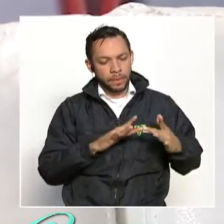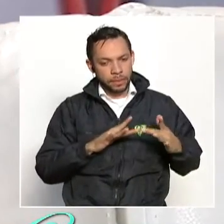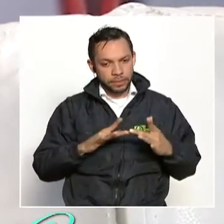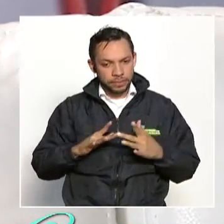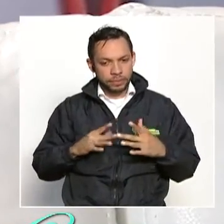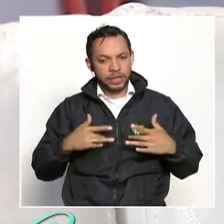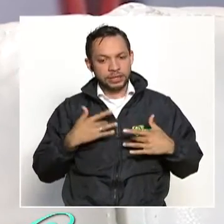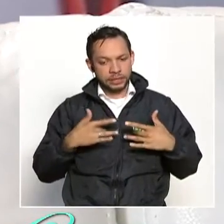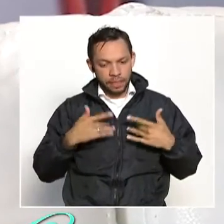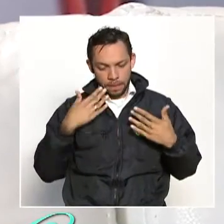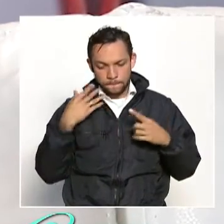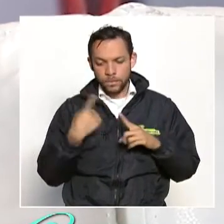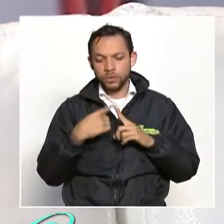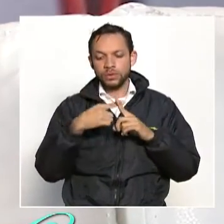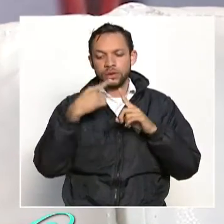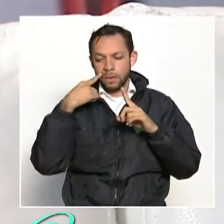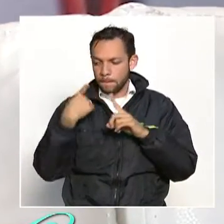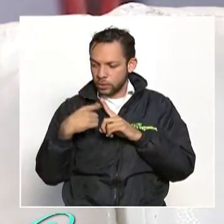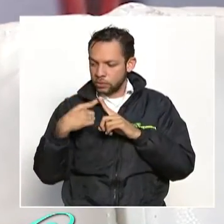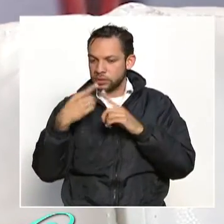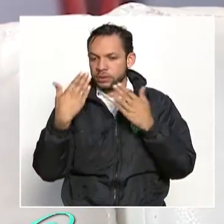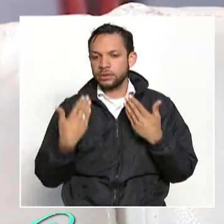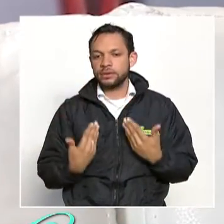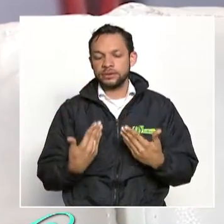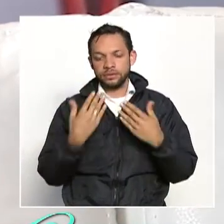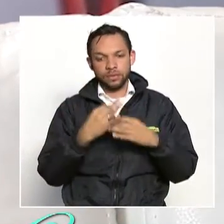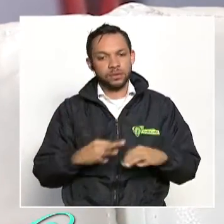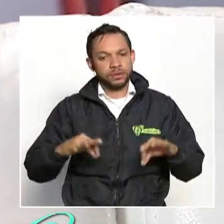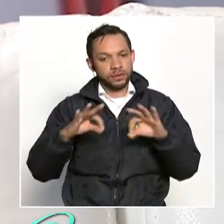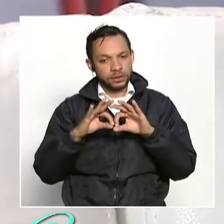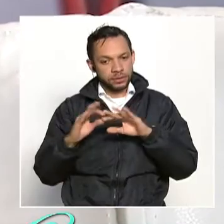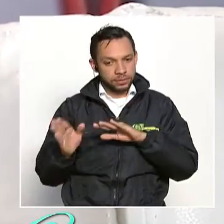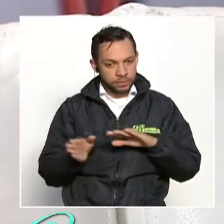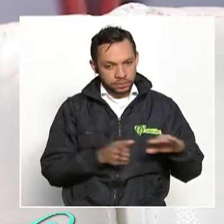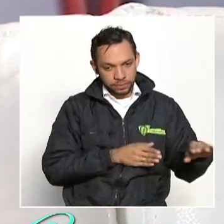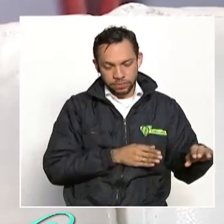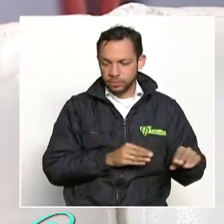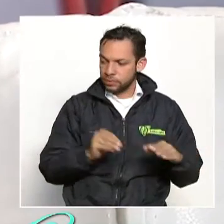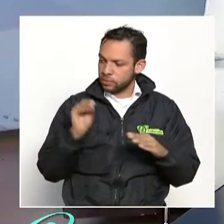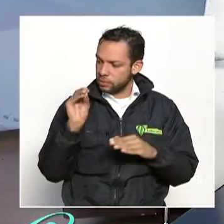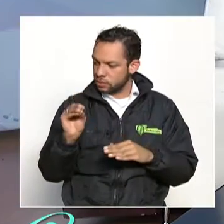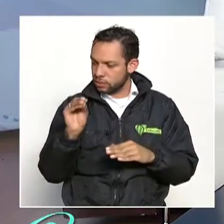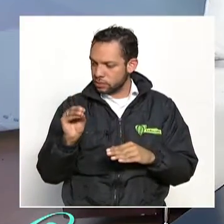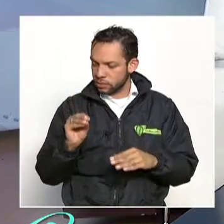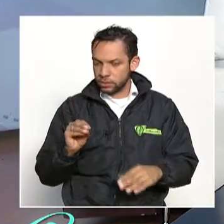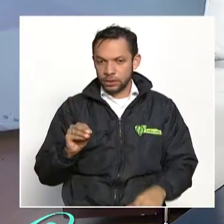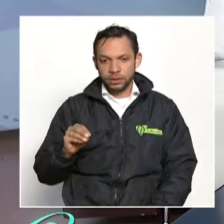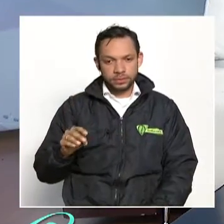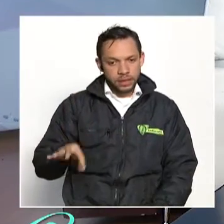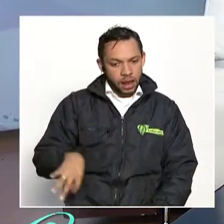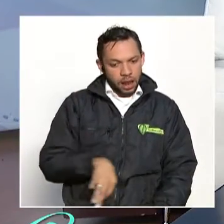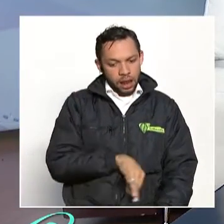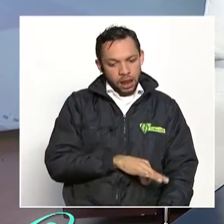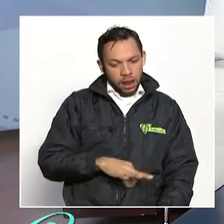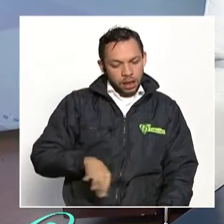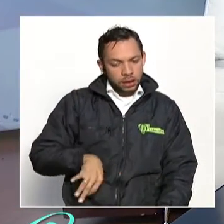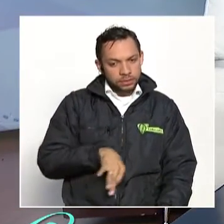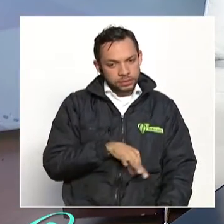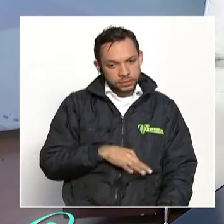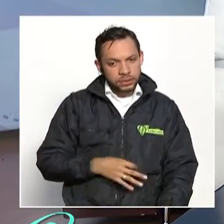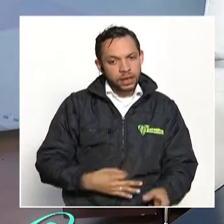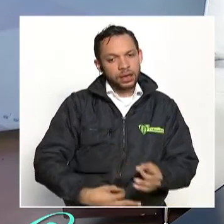los síntomas, ¿cierto? Pero básicamente de eso se trata. Concomitantemente a esta limpieza de intestino con recambio de